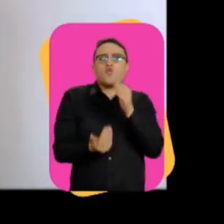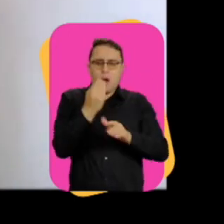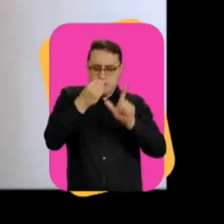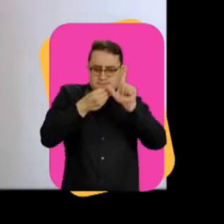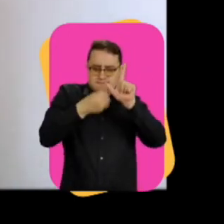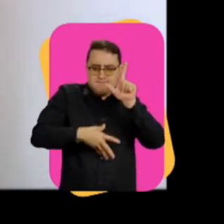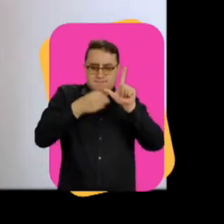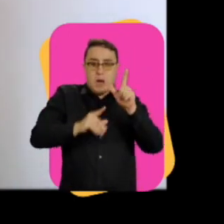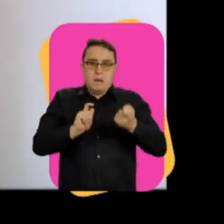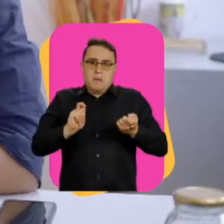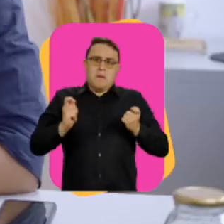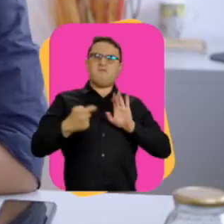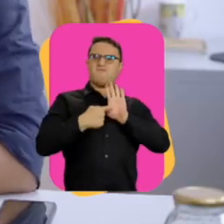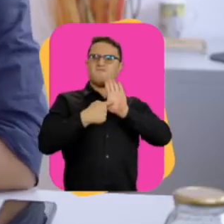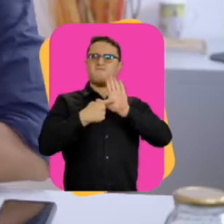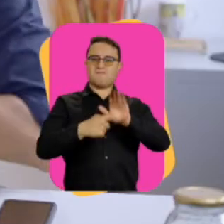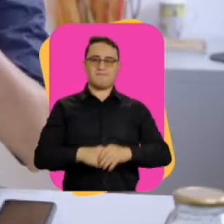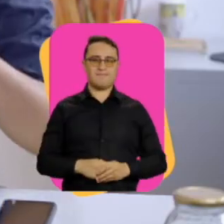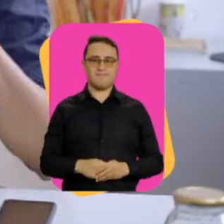gran aceptación para el público.